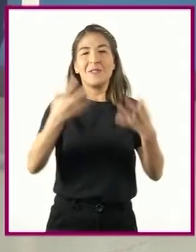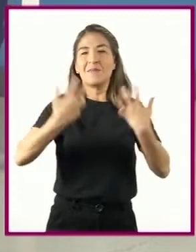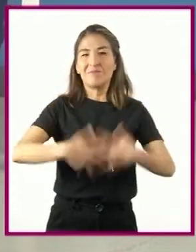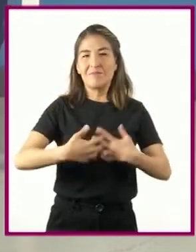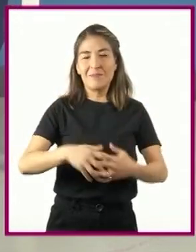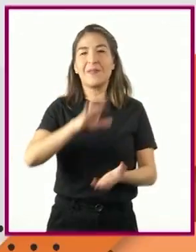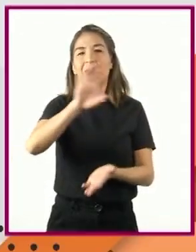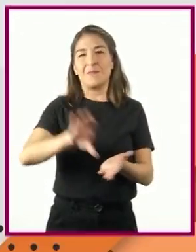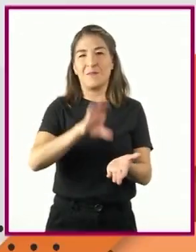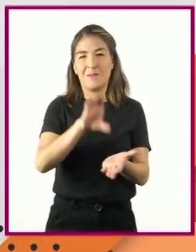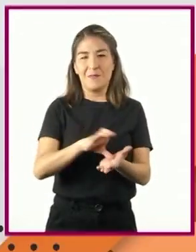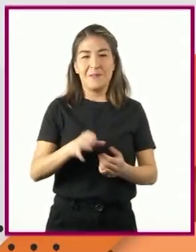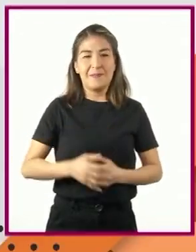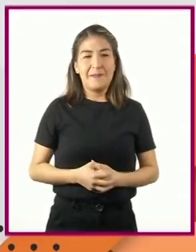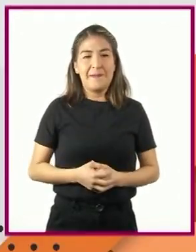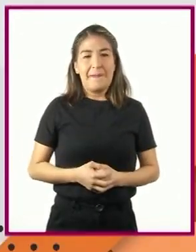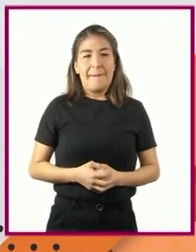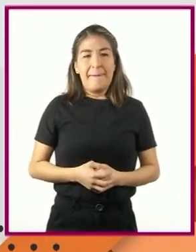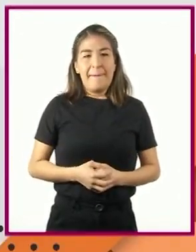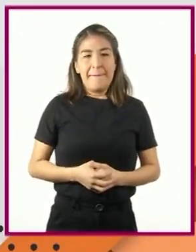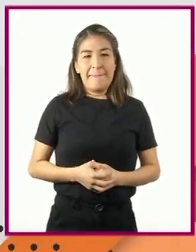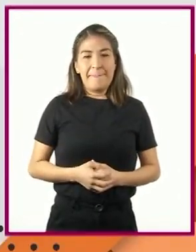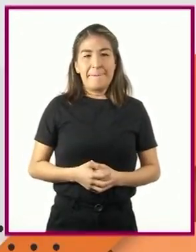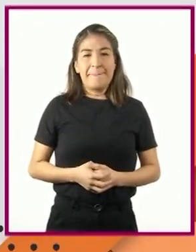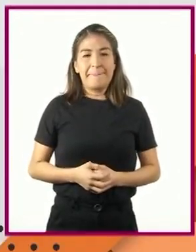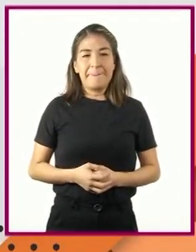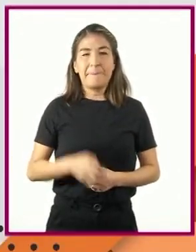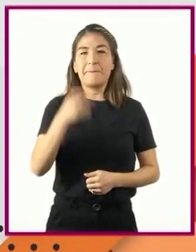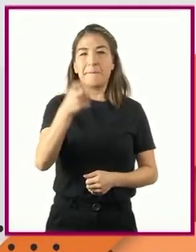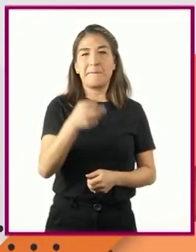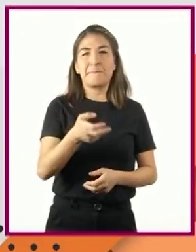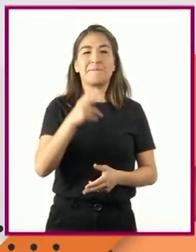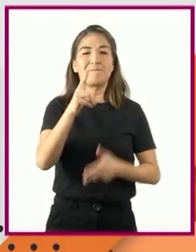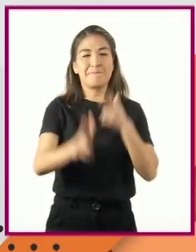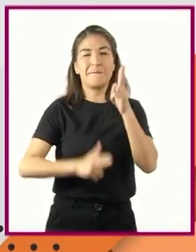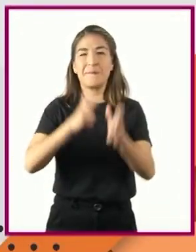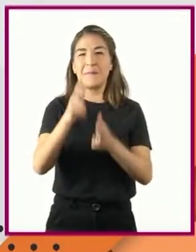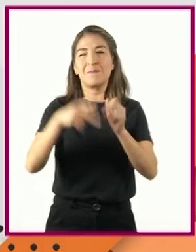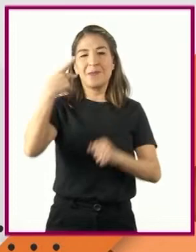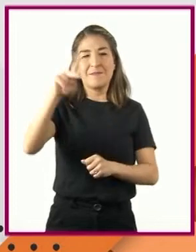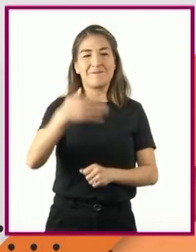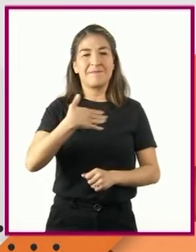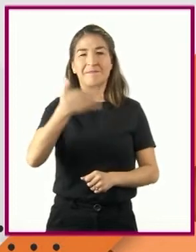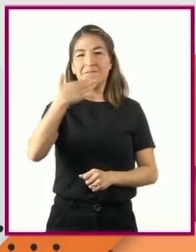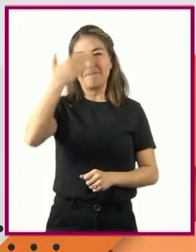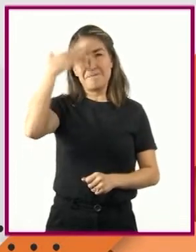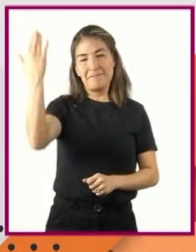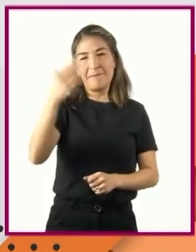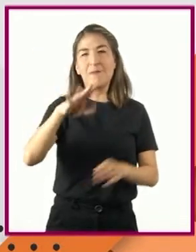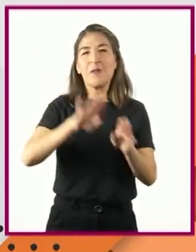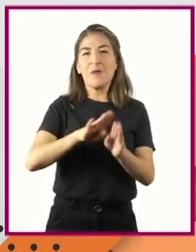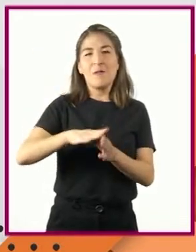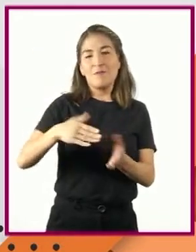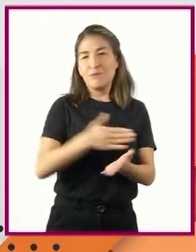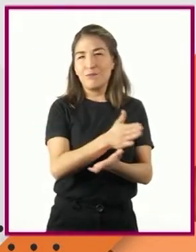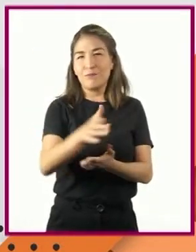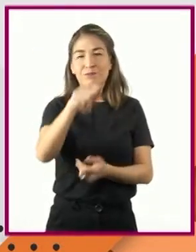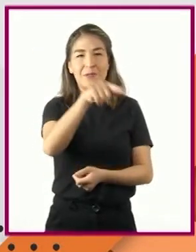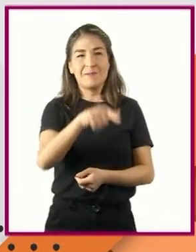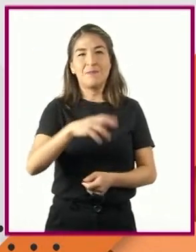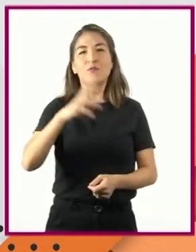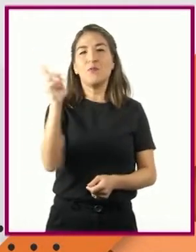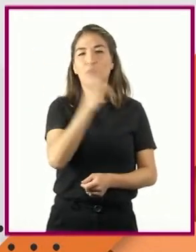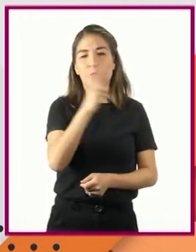del colonialismo. El tren transiberiano recorría todo el territorio ruso, desde Moscú